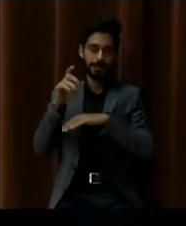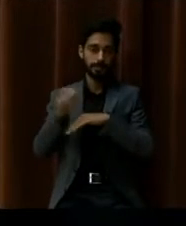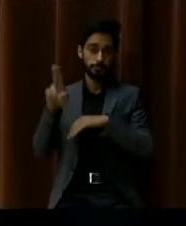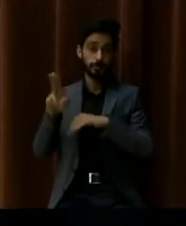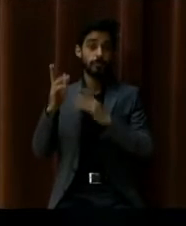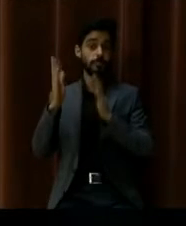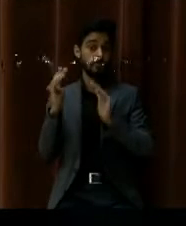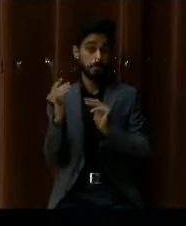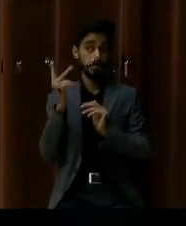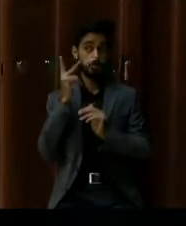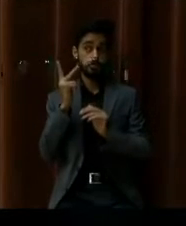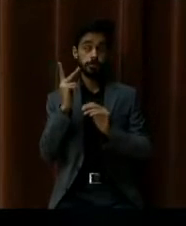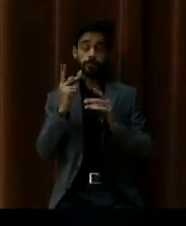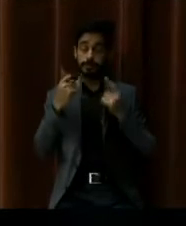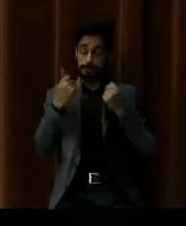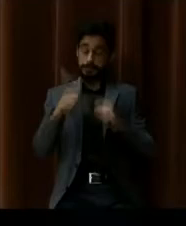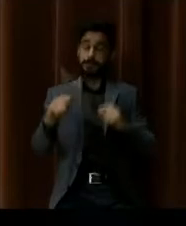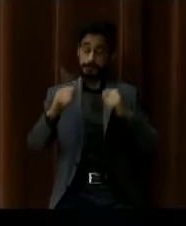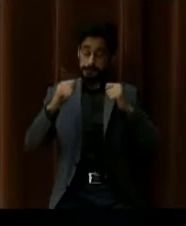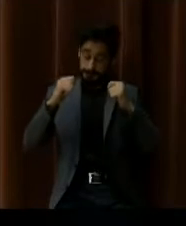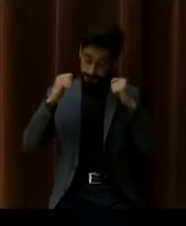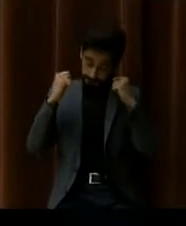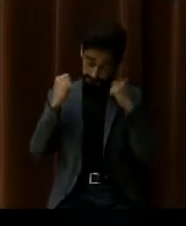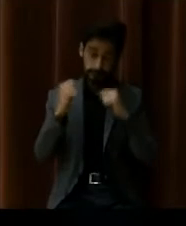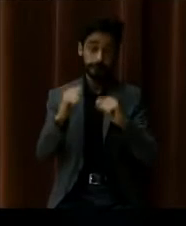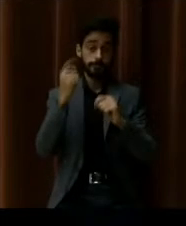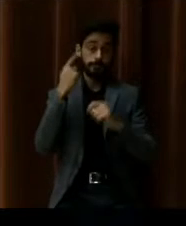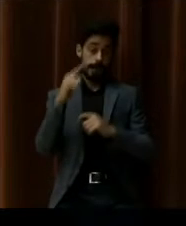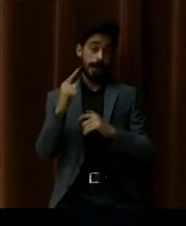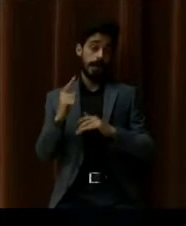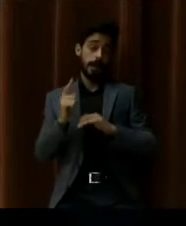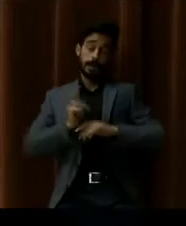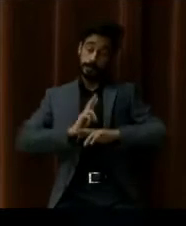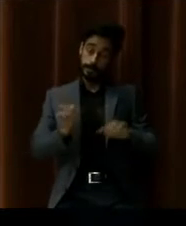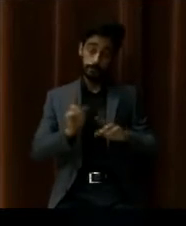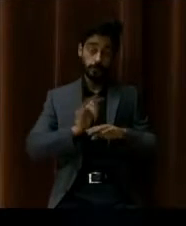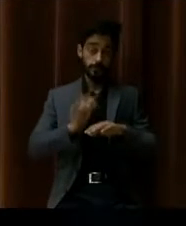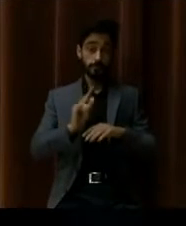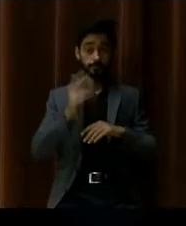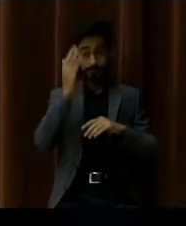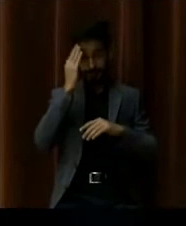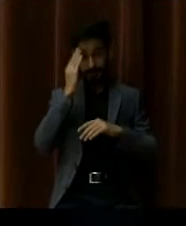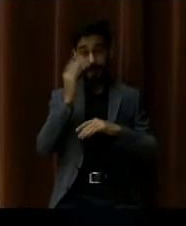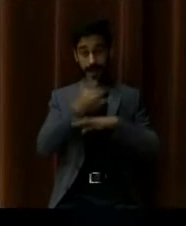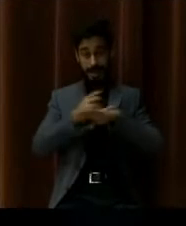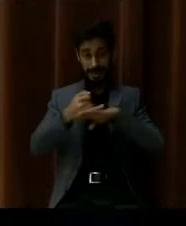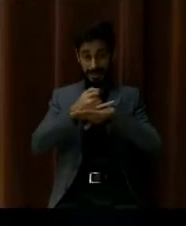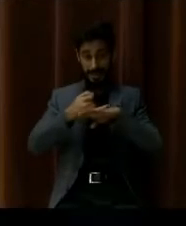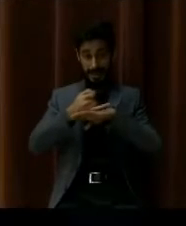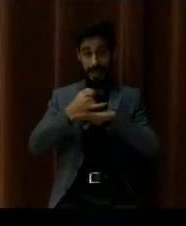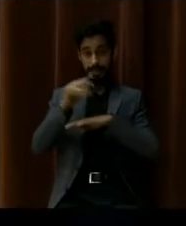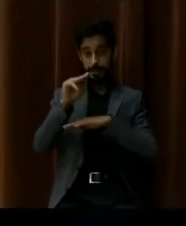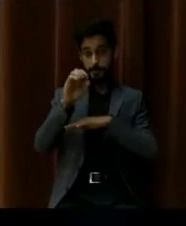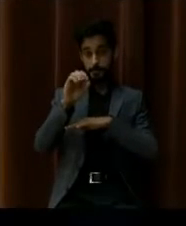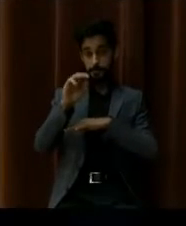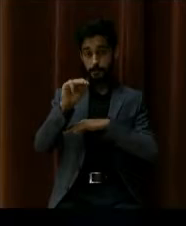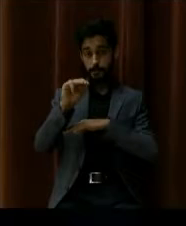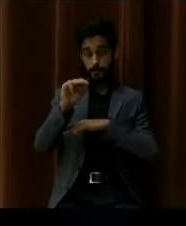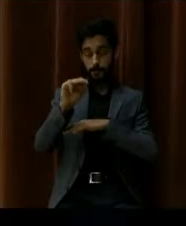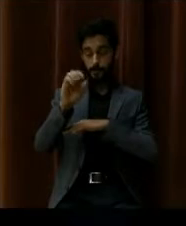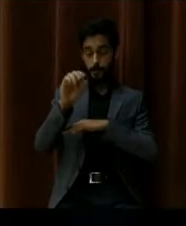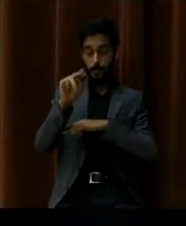ese avión listo porque eso por ejemplo porque donde dije la situación de isla de mona hay veces que es